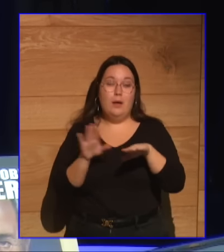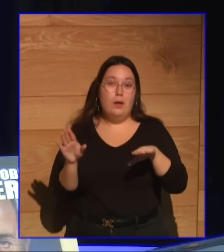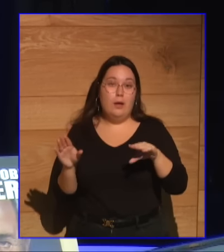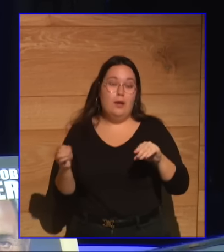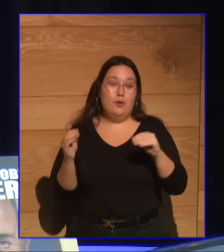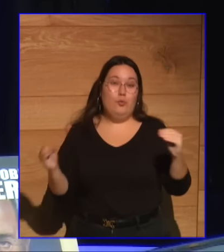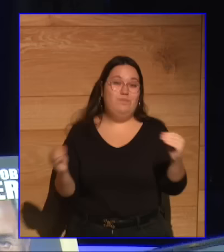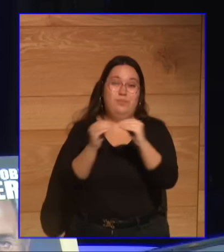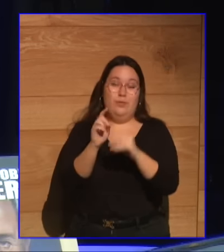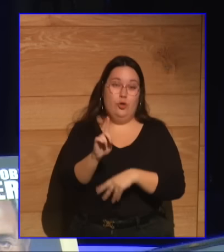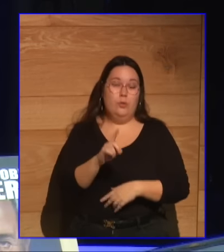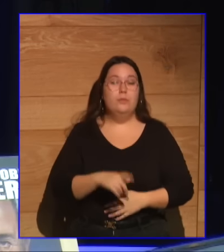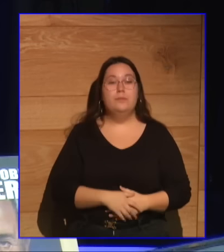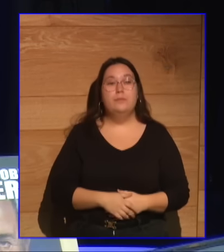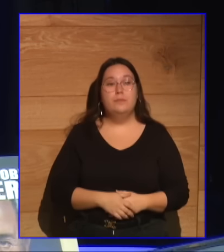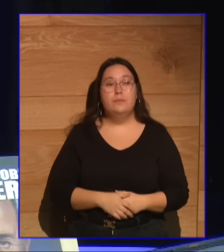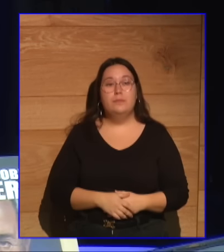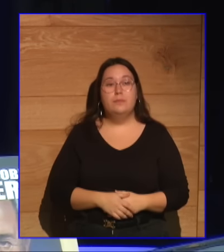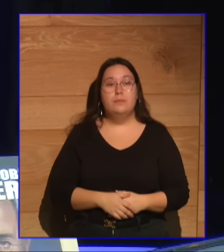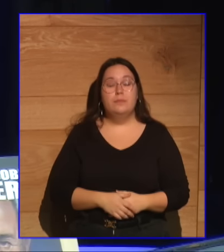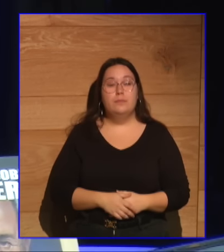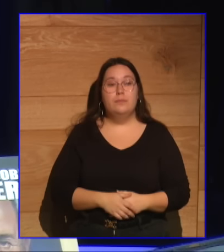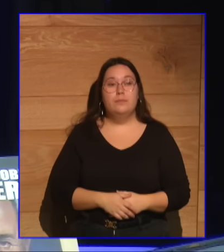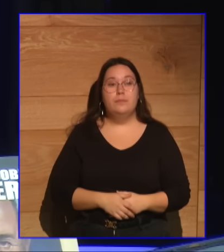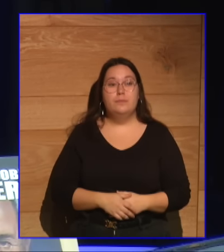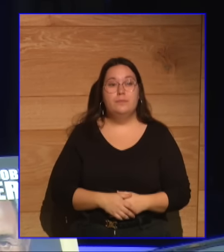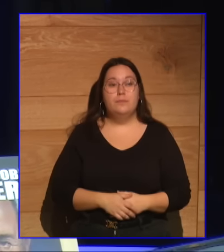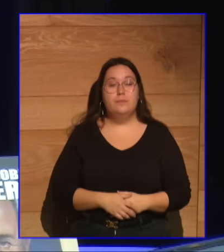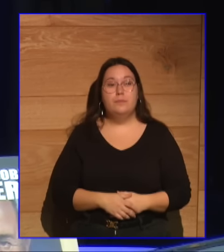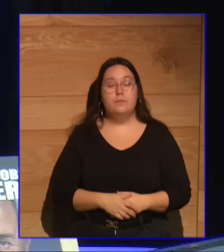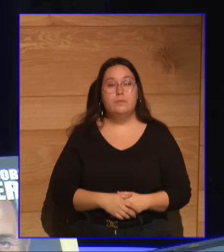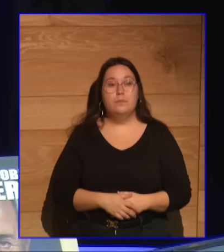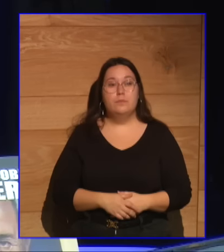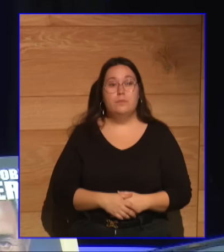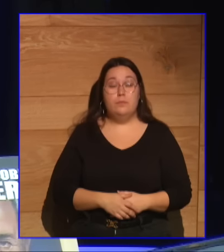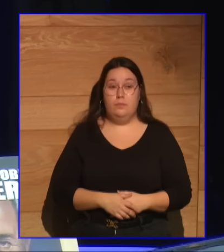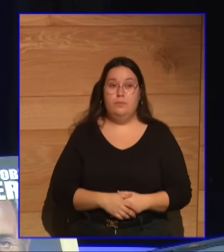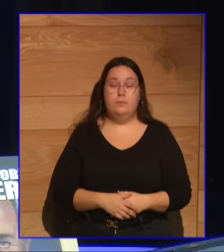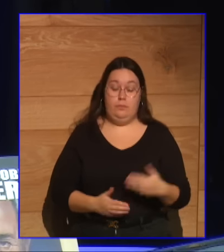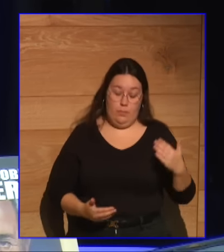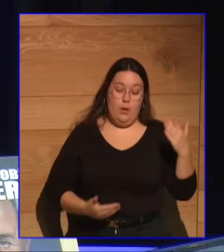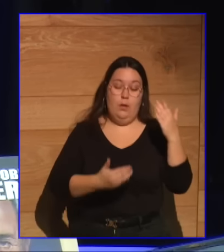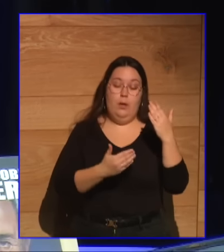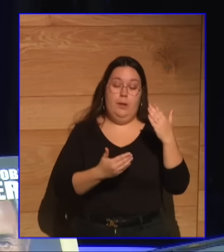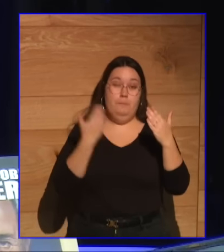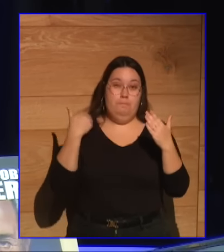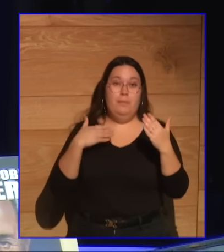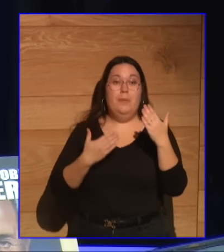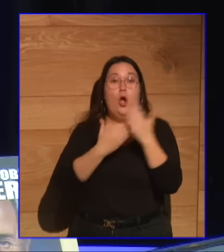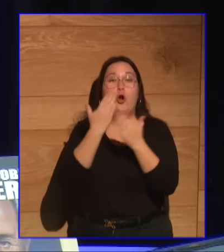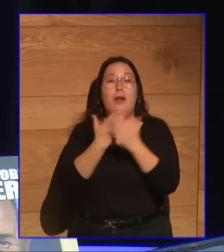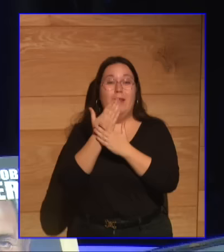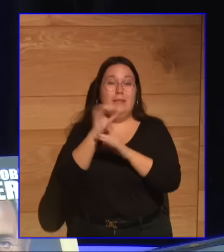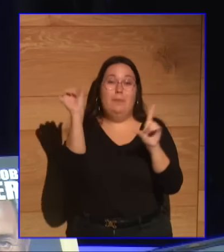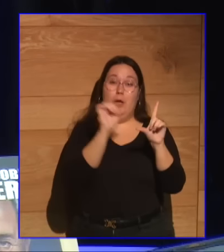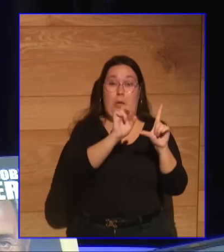hecho, volvemos a saltar, pero ya que las ha hermanado Juan, él acababa todas las jornadas de Schindler en